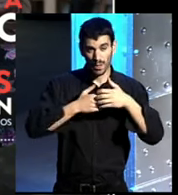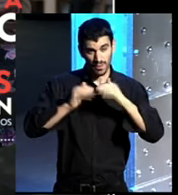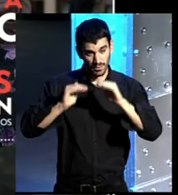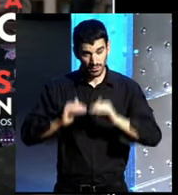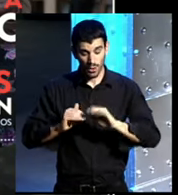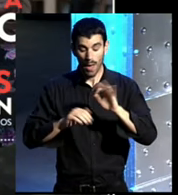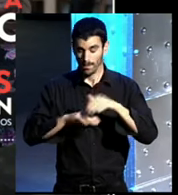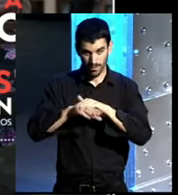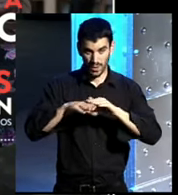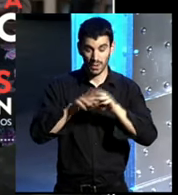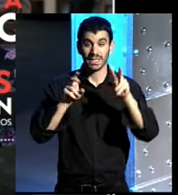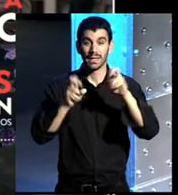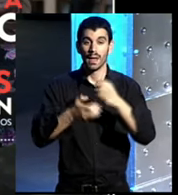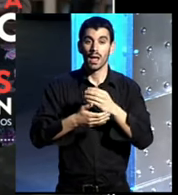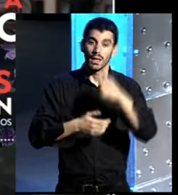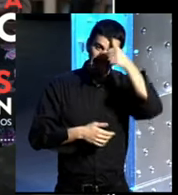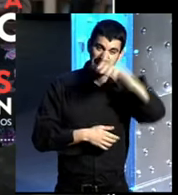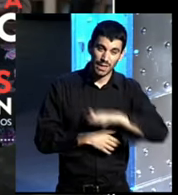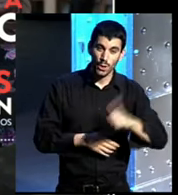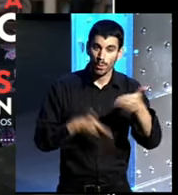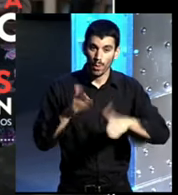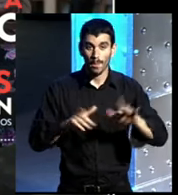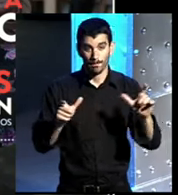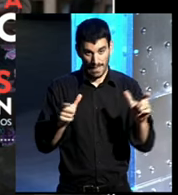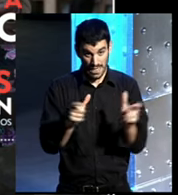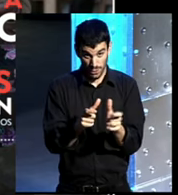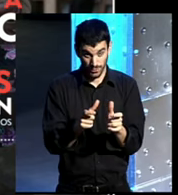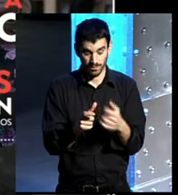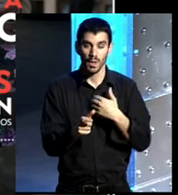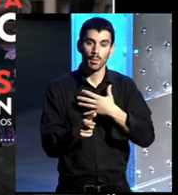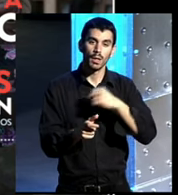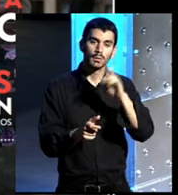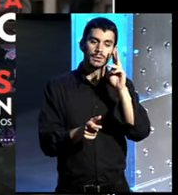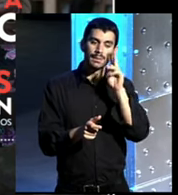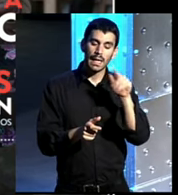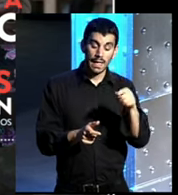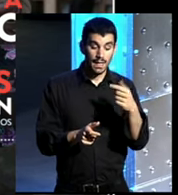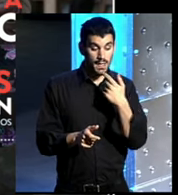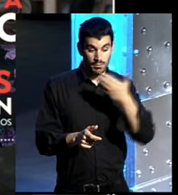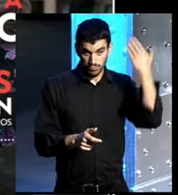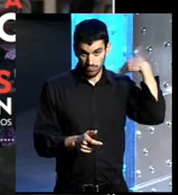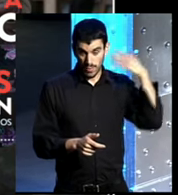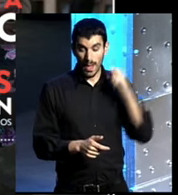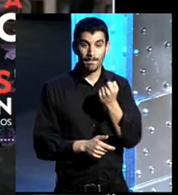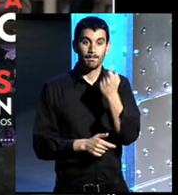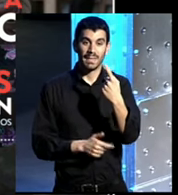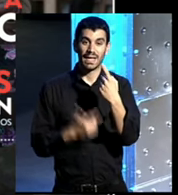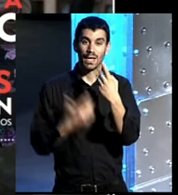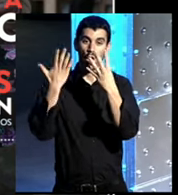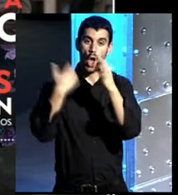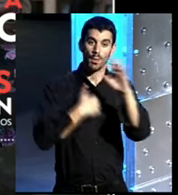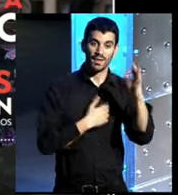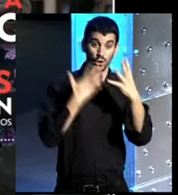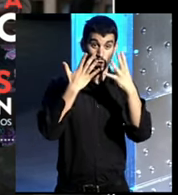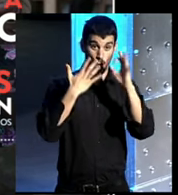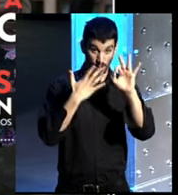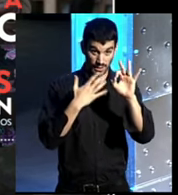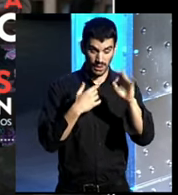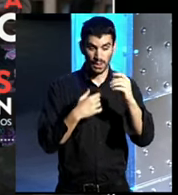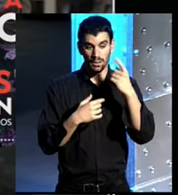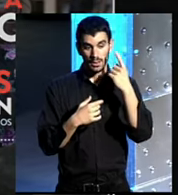mortalidad infantil, pues en este póster se comenta que desde 1990 14.000 niños menos mueren